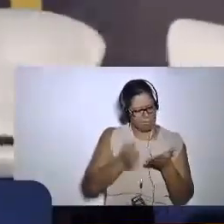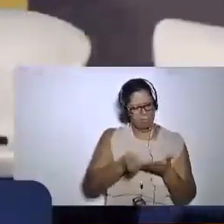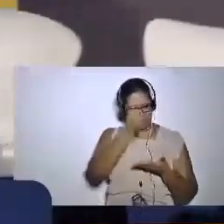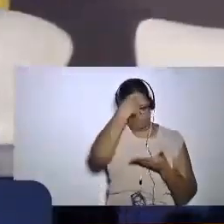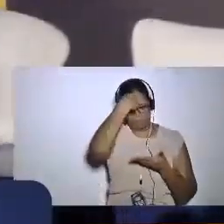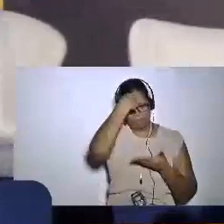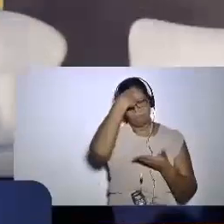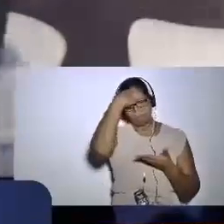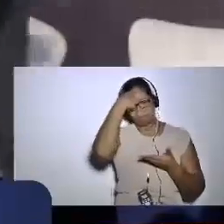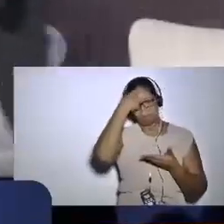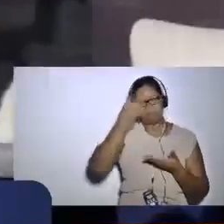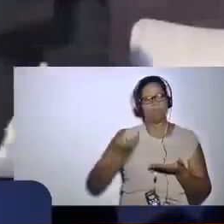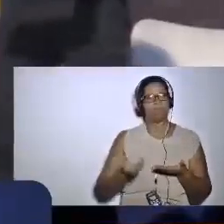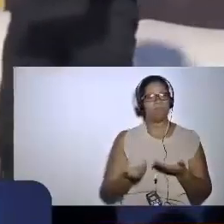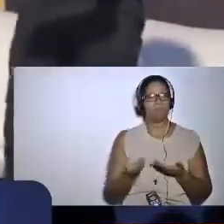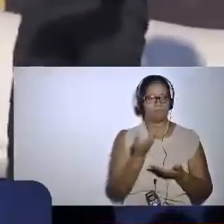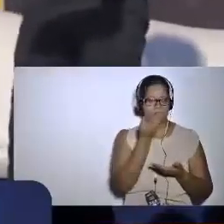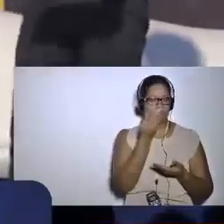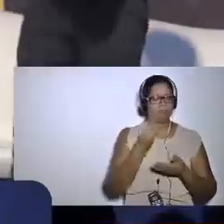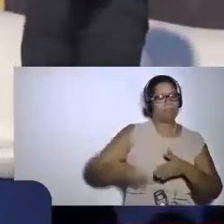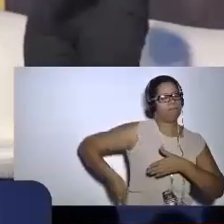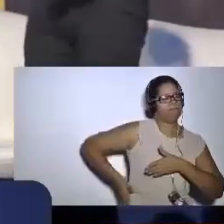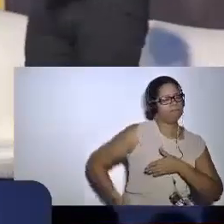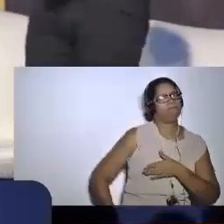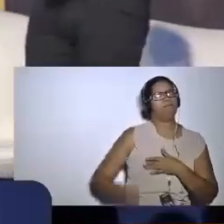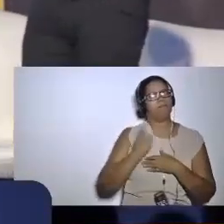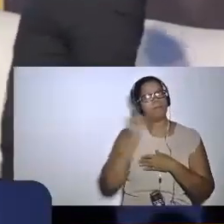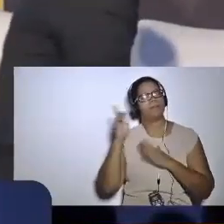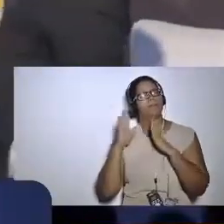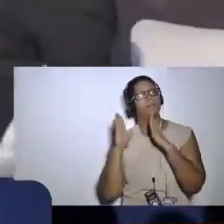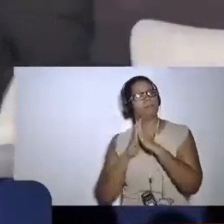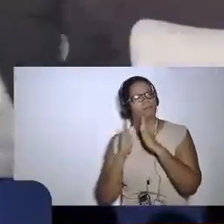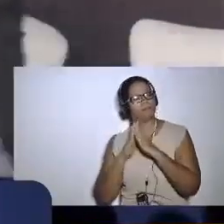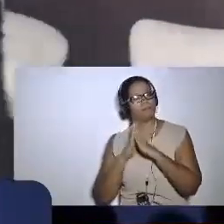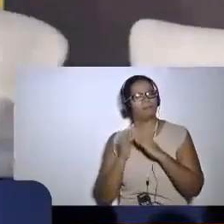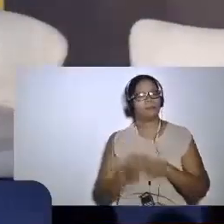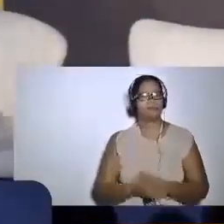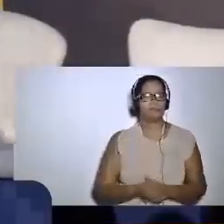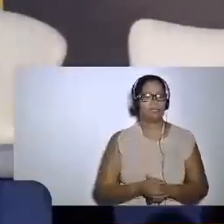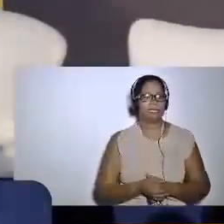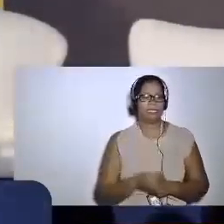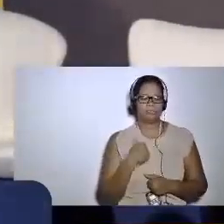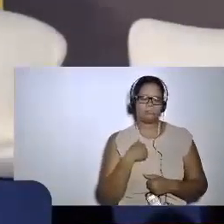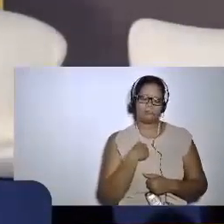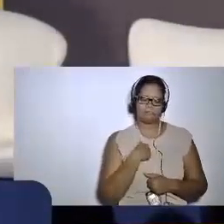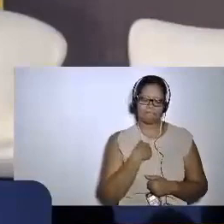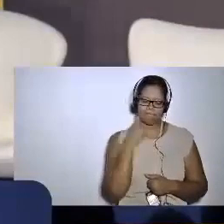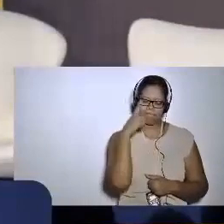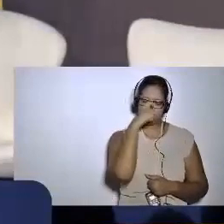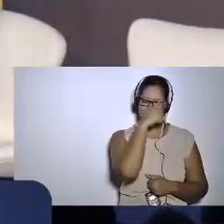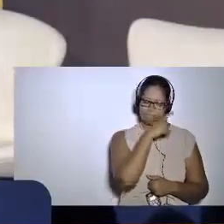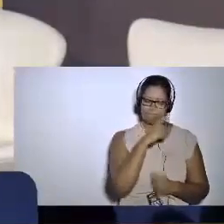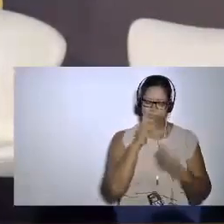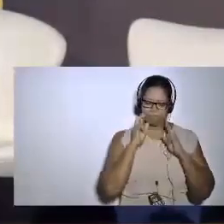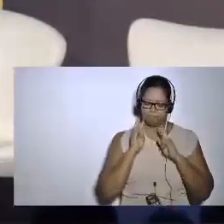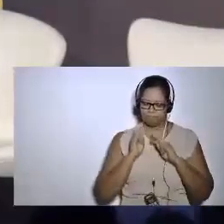como mensaje a casa. Bueno, ¿qué es esto? Y no tengo... Bueno, yo creo ciertamente que le voy a prestar